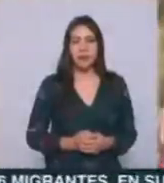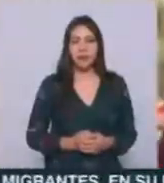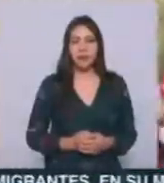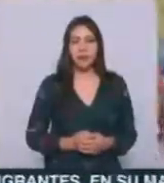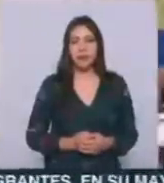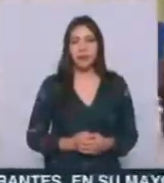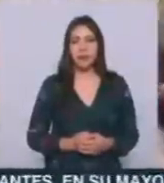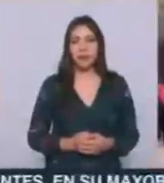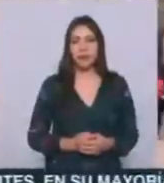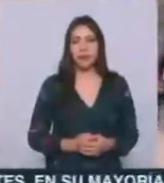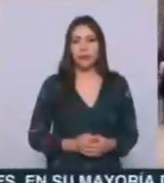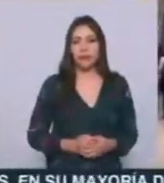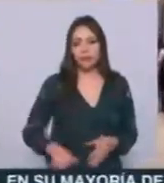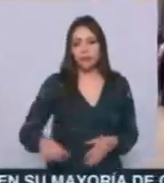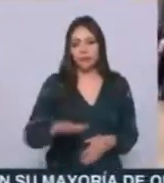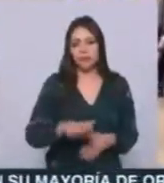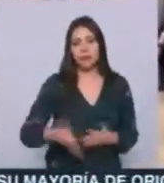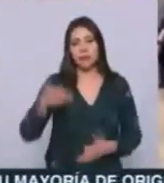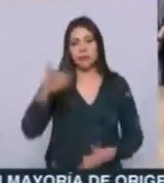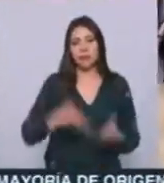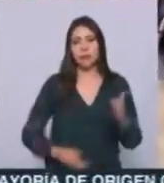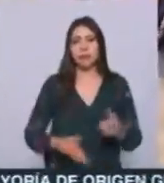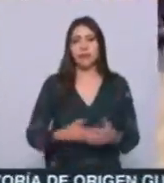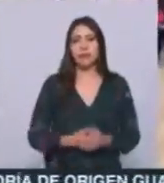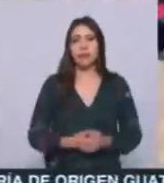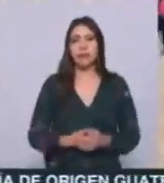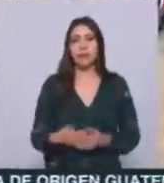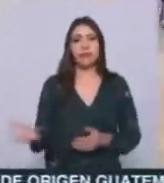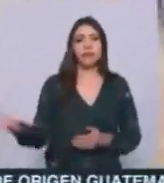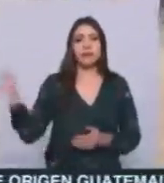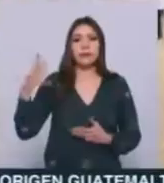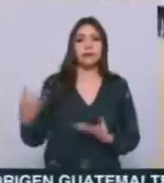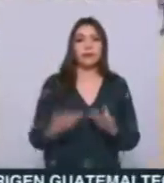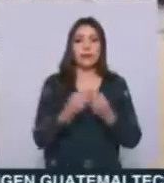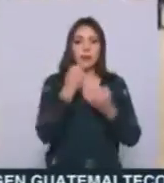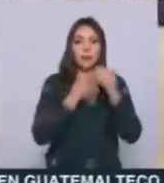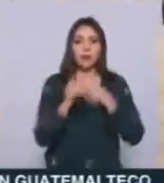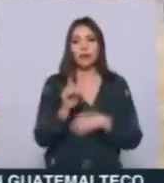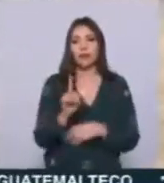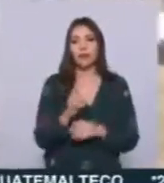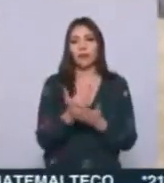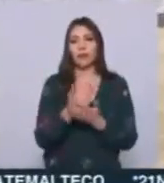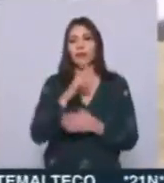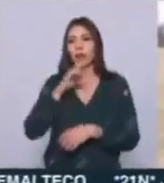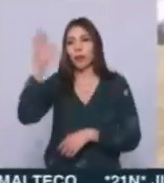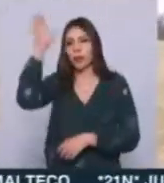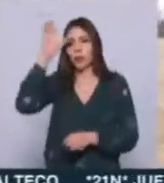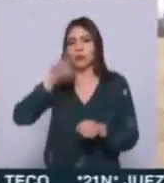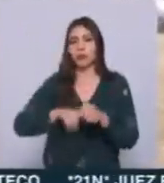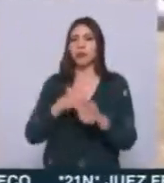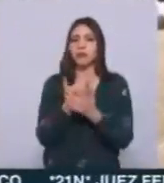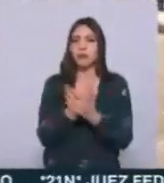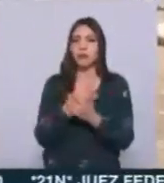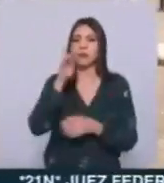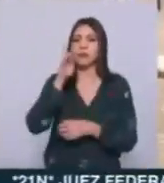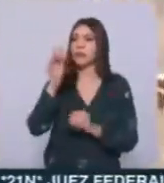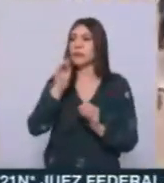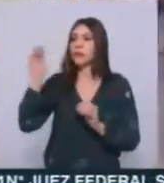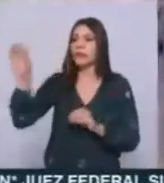Bueno, por fin llegamos. Vamos a las comidas. No, vamos a la cultura. Tranquila, tranquila. Aquí hay un mapa. ¿Investigamos?